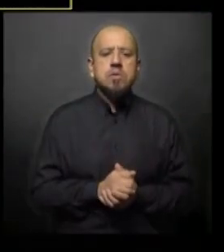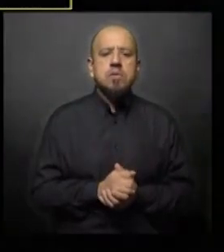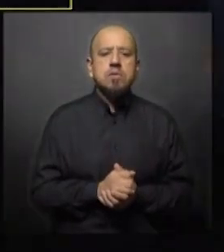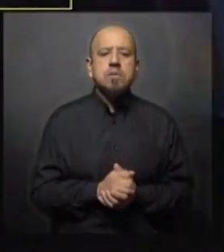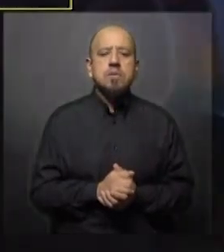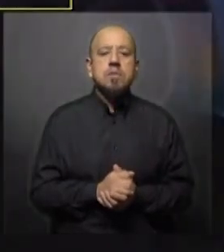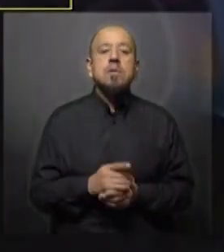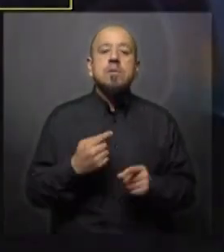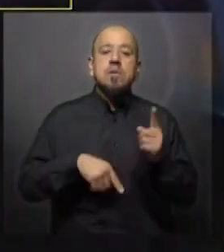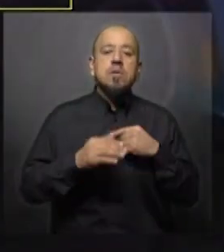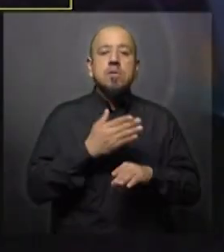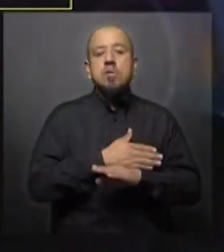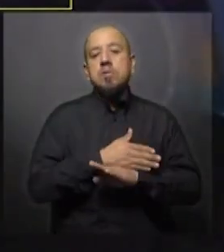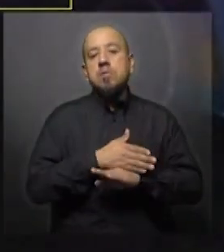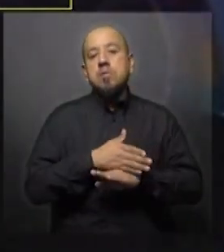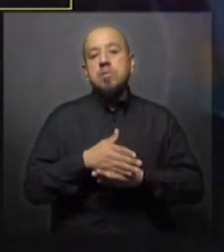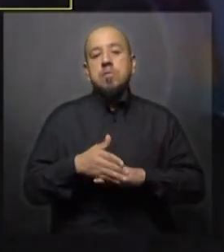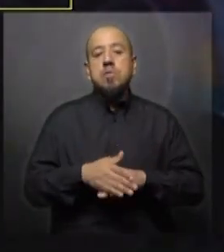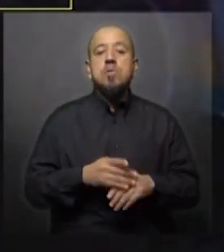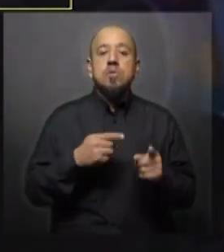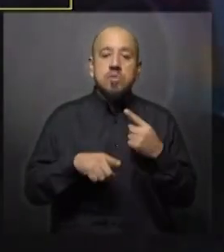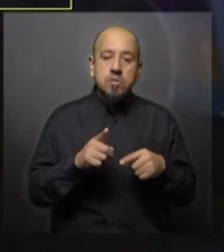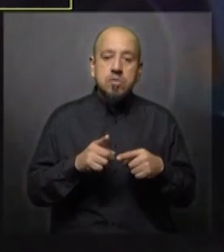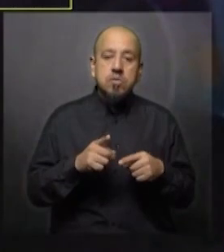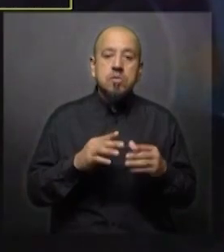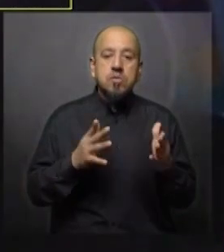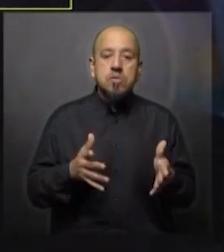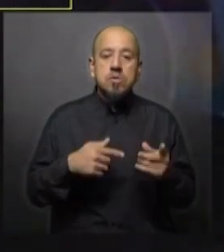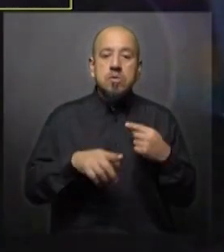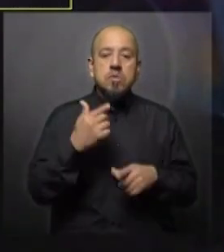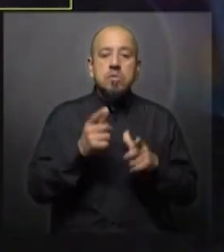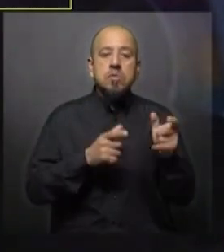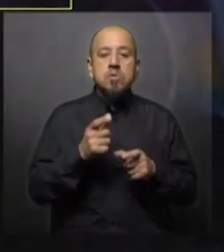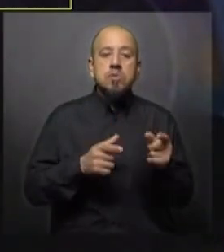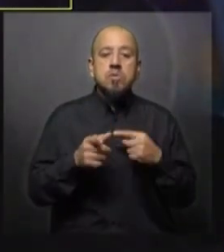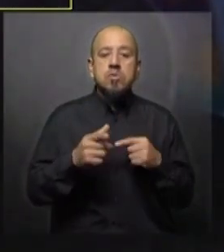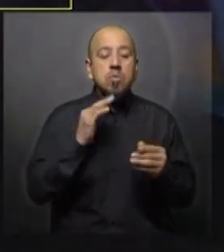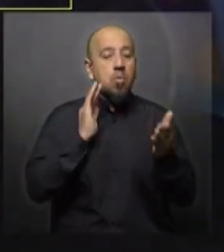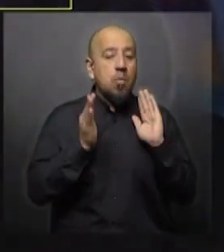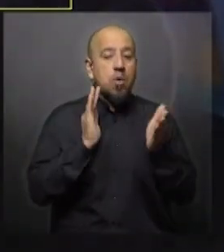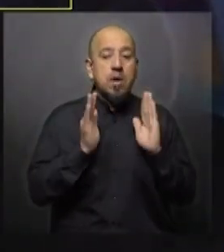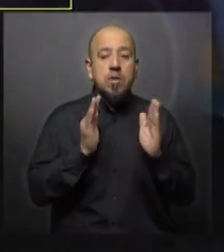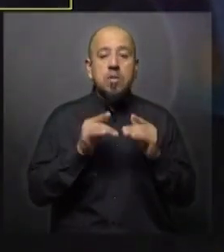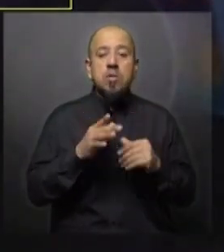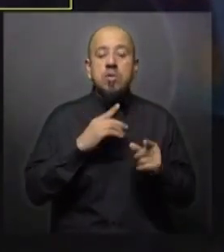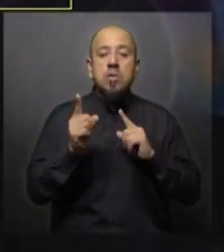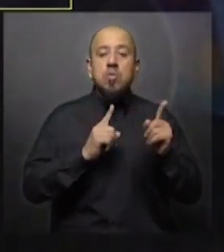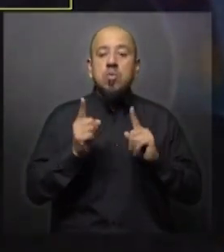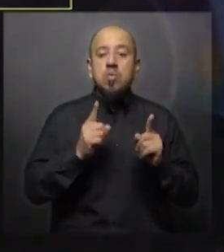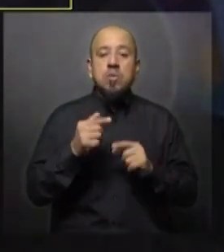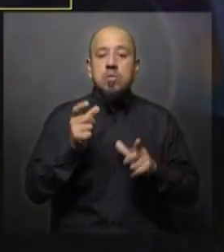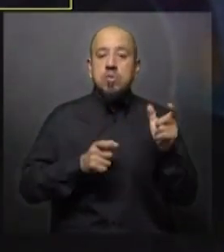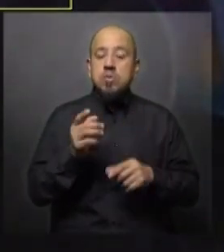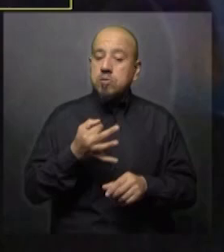pero después de un trato muy bueno y sobre todo para su vecinos hay como abogado algunos vecinos